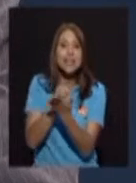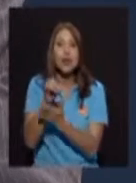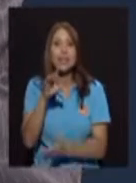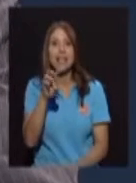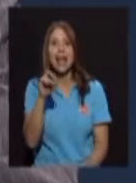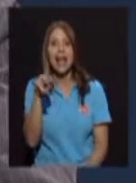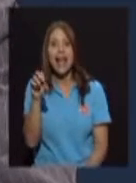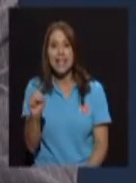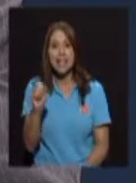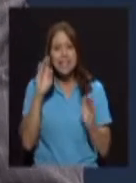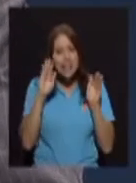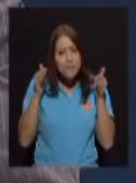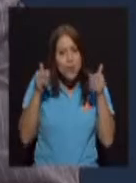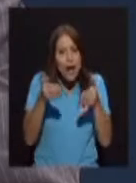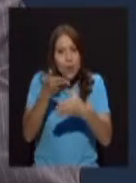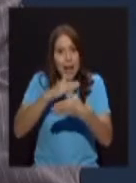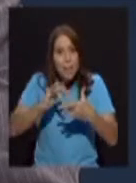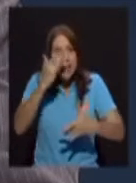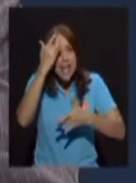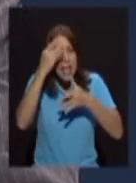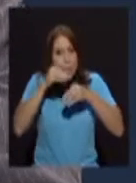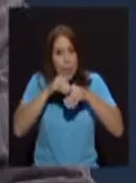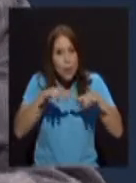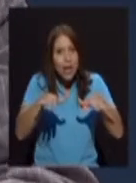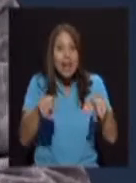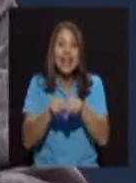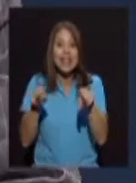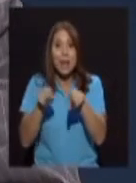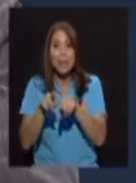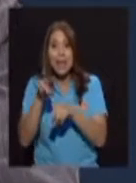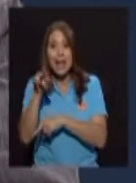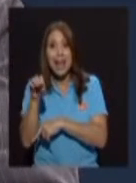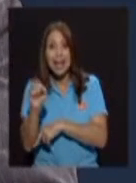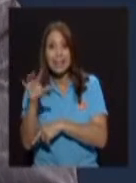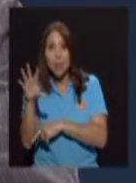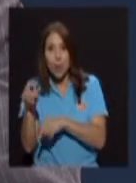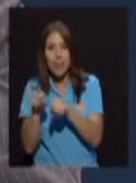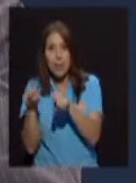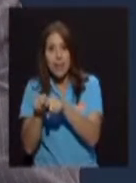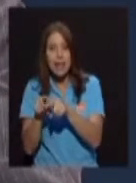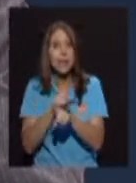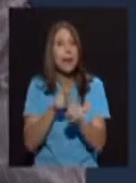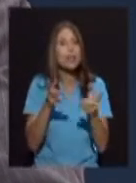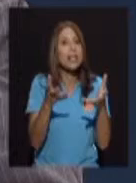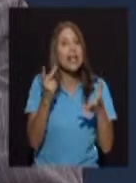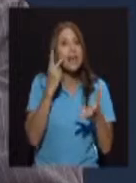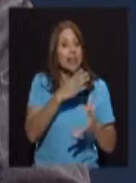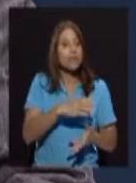en la parte epidemiológica, las de CRELES 50 también, pero también lo que se quería ver eran las dinámicas